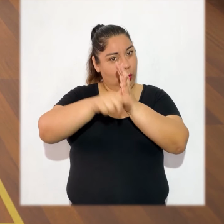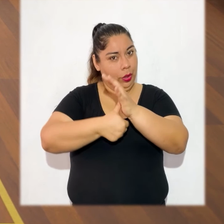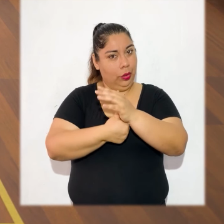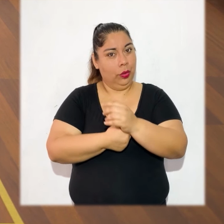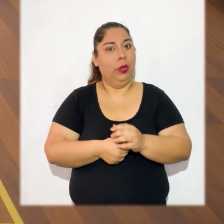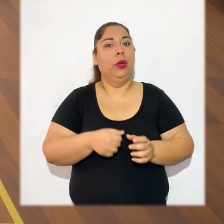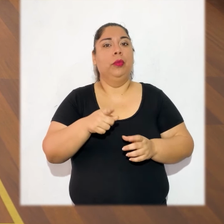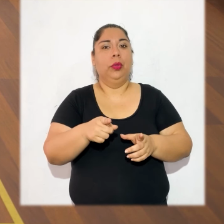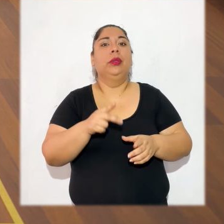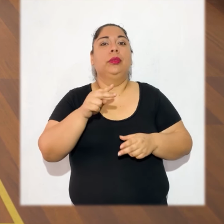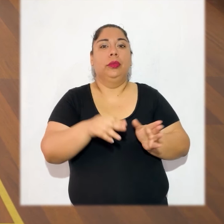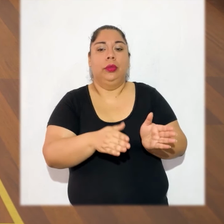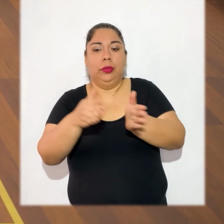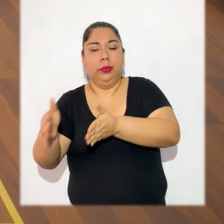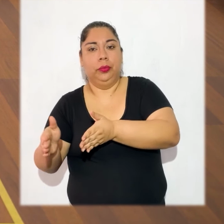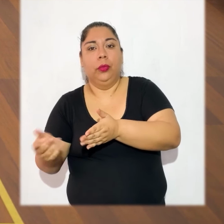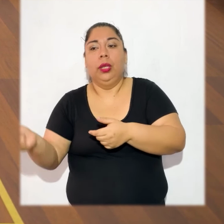Y regresamos al principio.